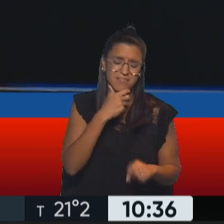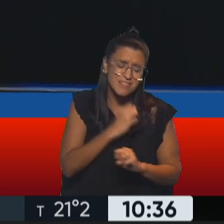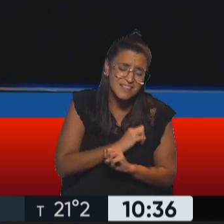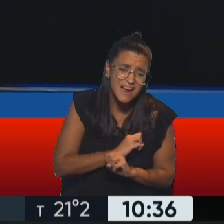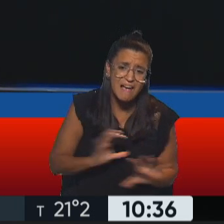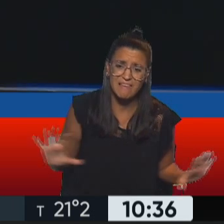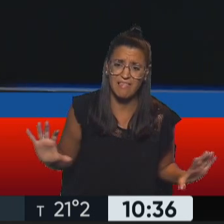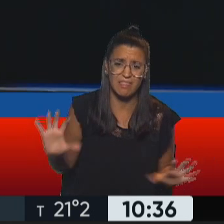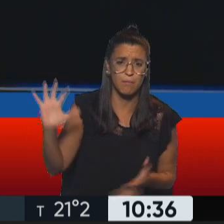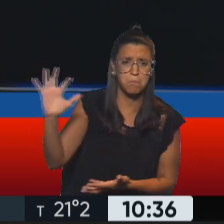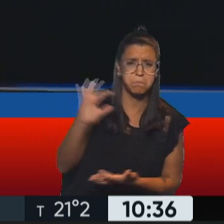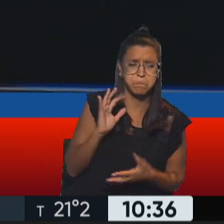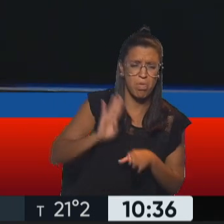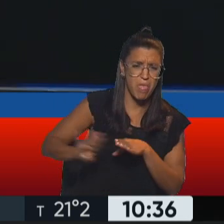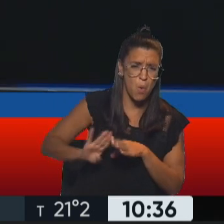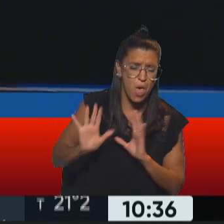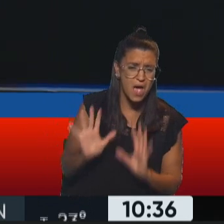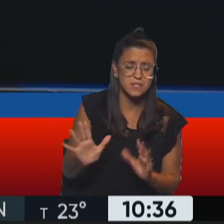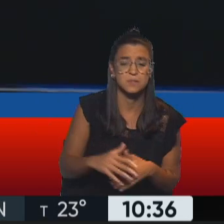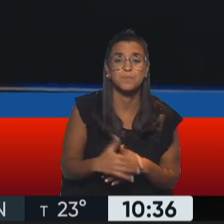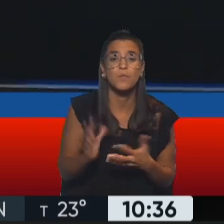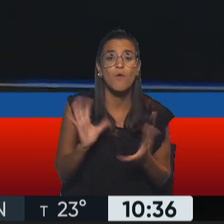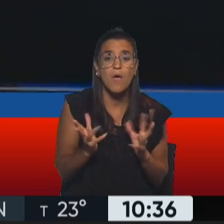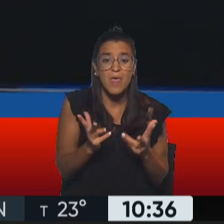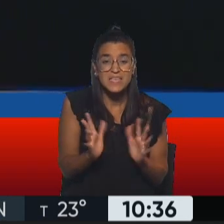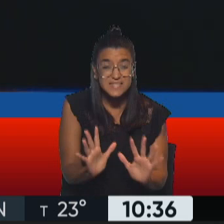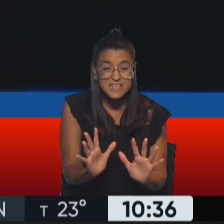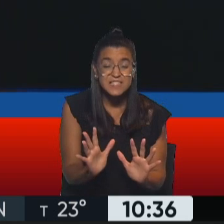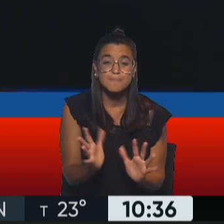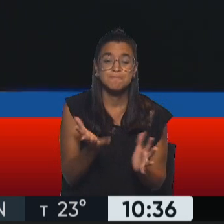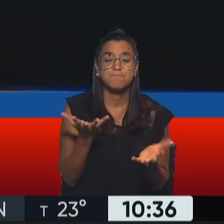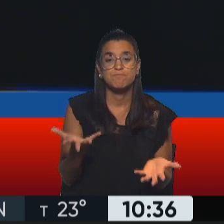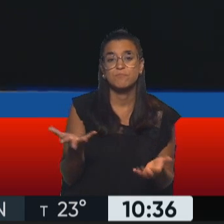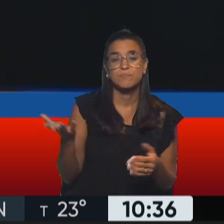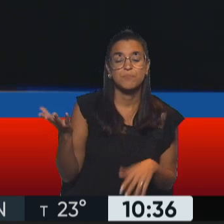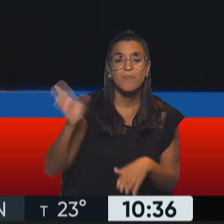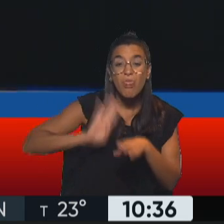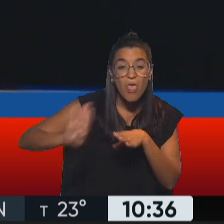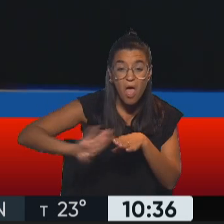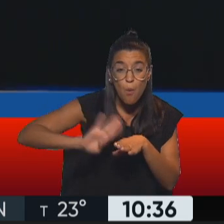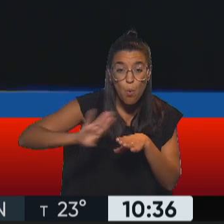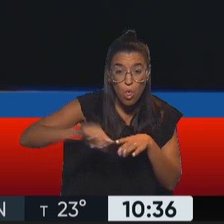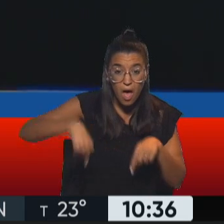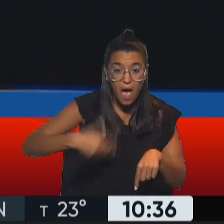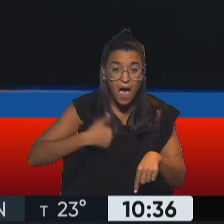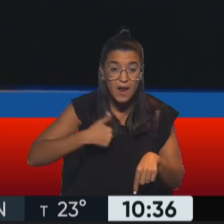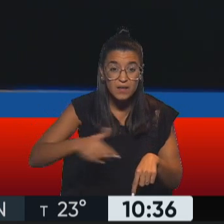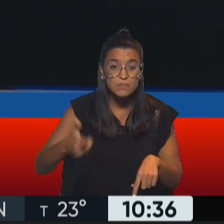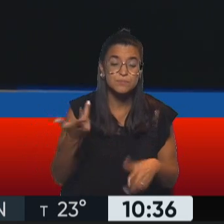tragedia que, por decirlo de alguna manera, endeudó